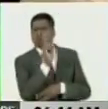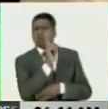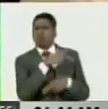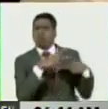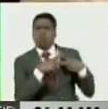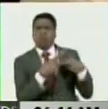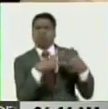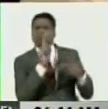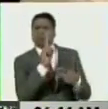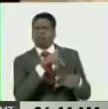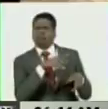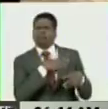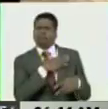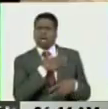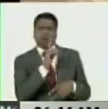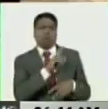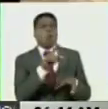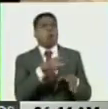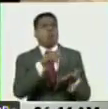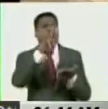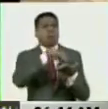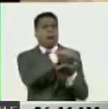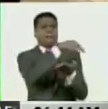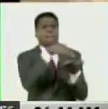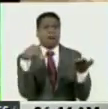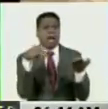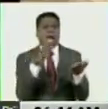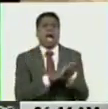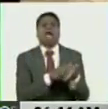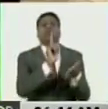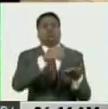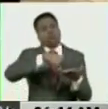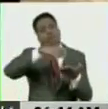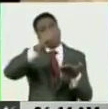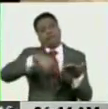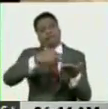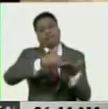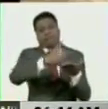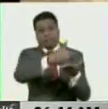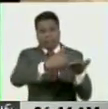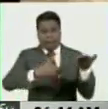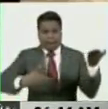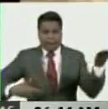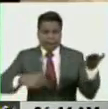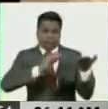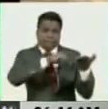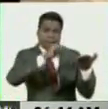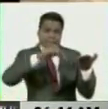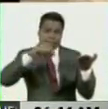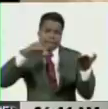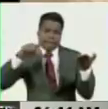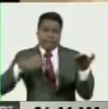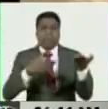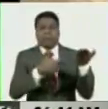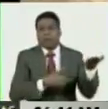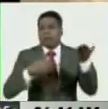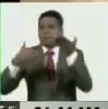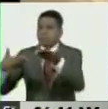voluntad, harás una impugnación ante la oficina regional y nosotros verificaremos